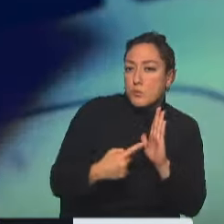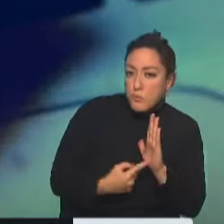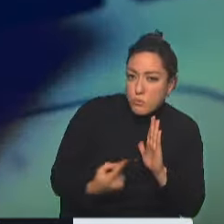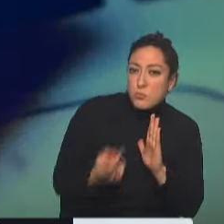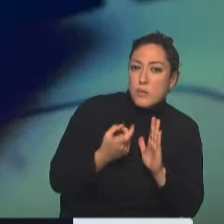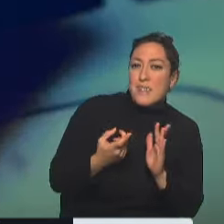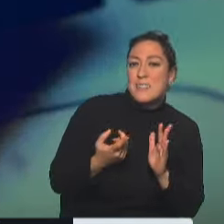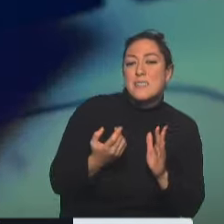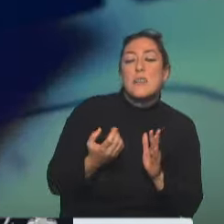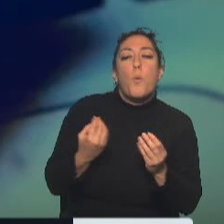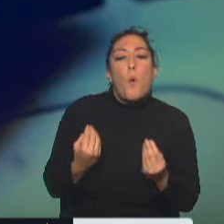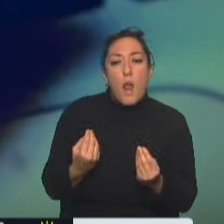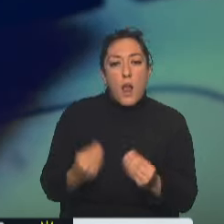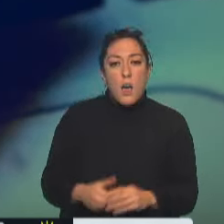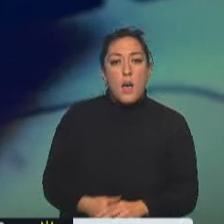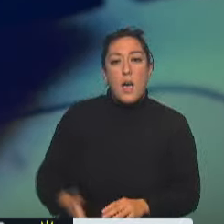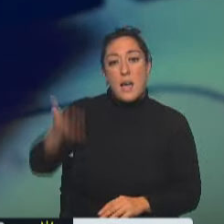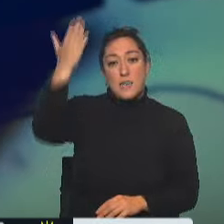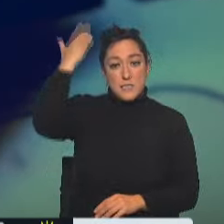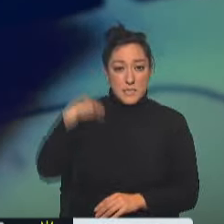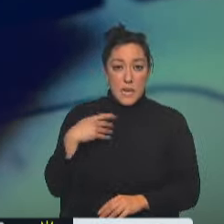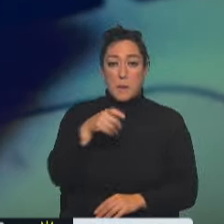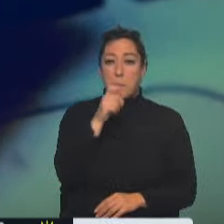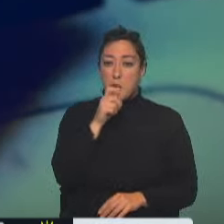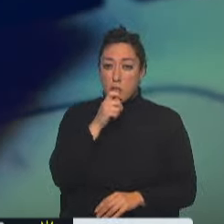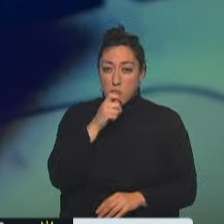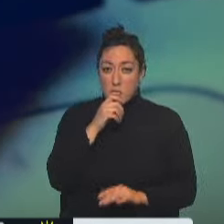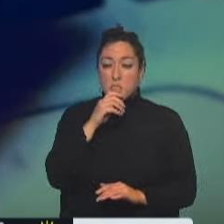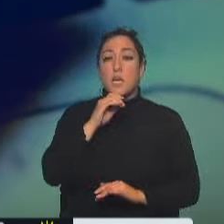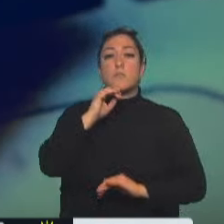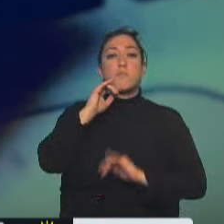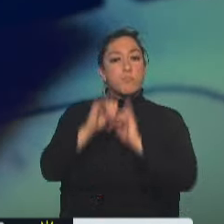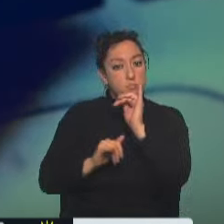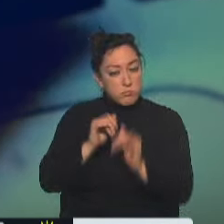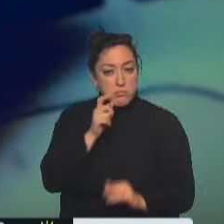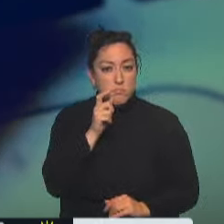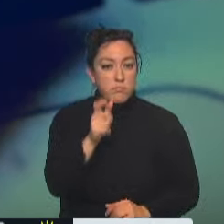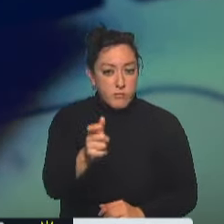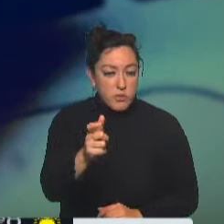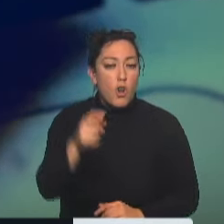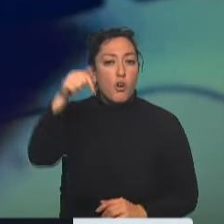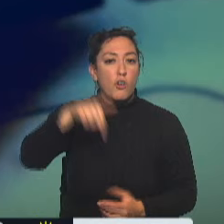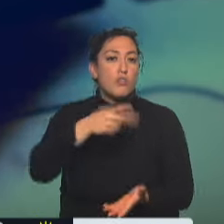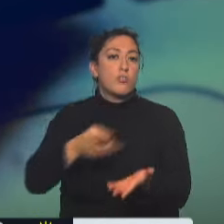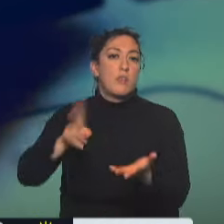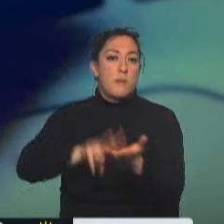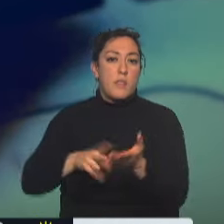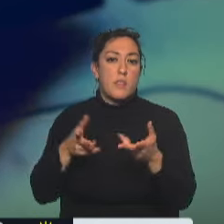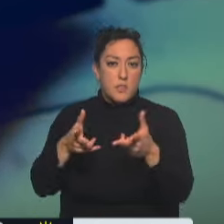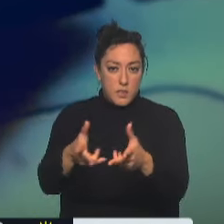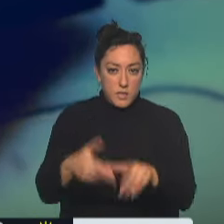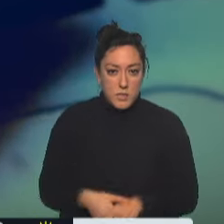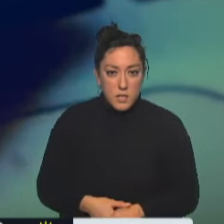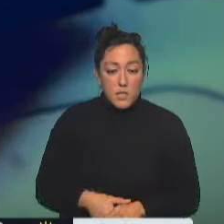necesitan? Le había respondido ayer a un periodista en esta red social y hoy lo volvió a mencionar. En primer lugar, se